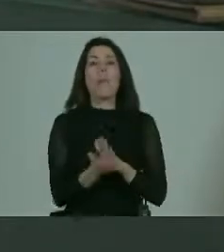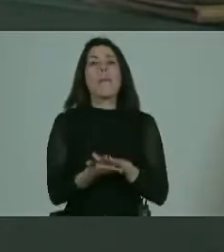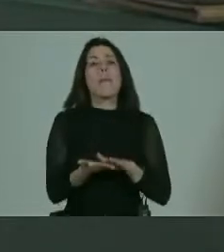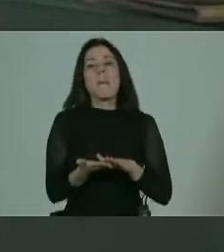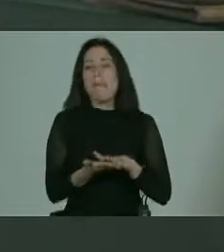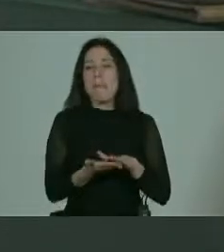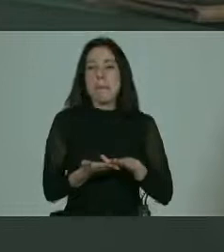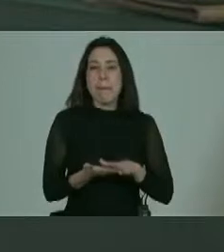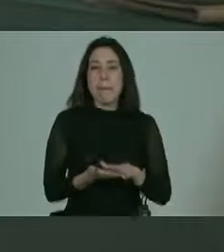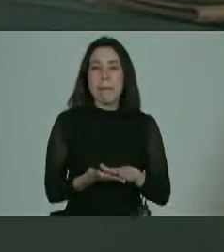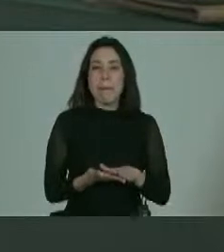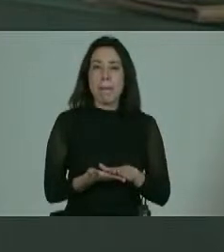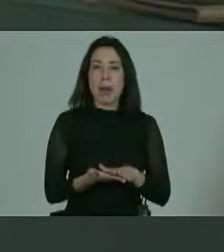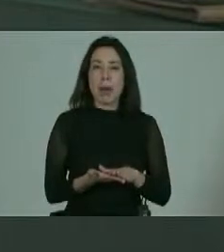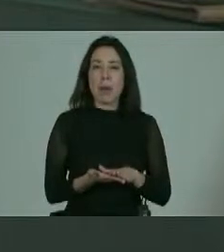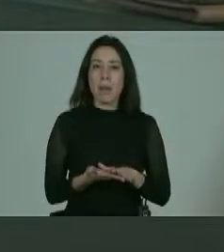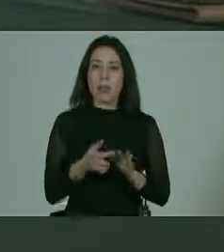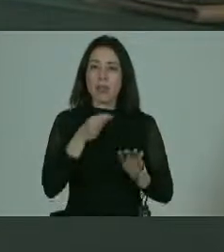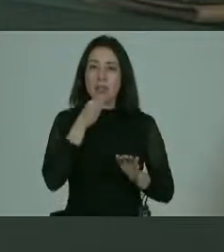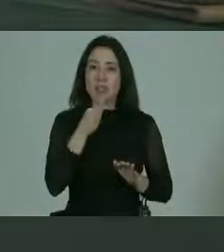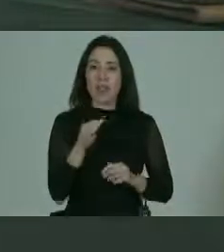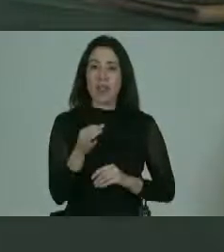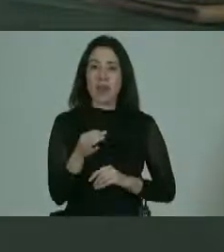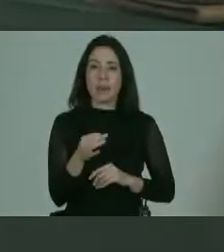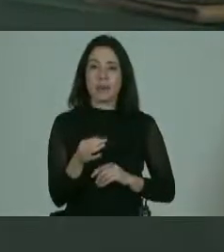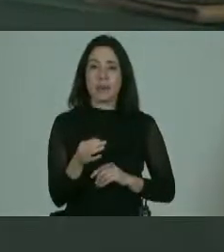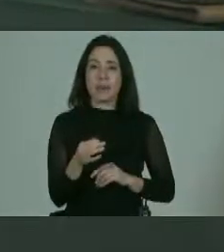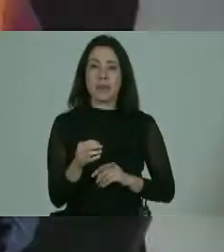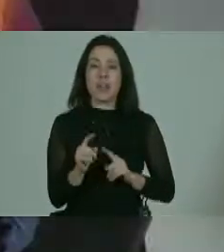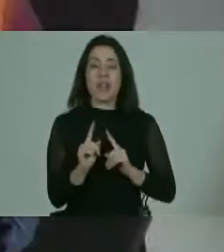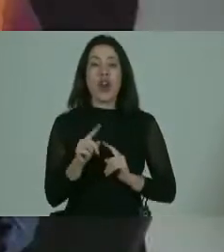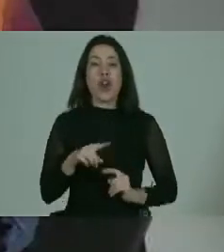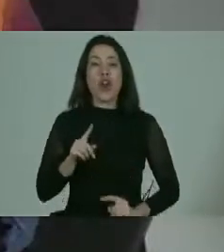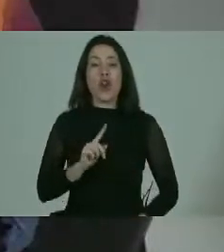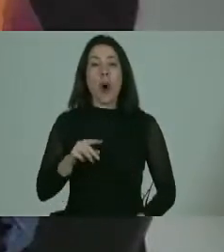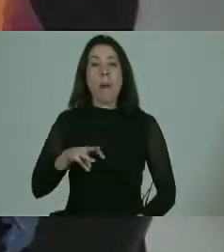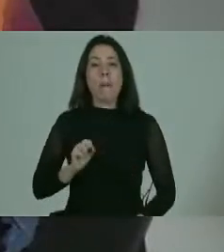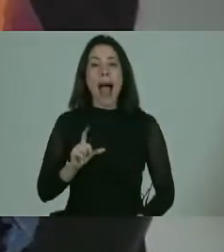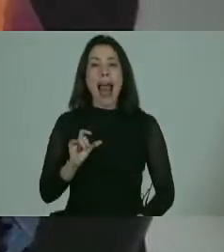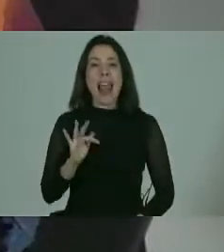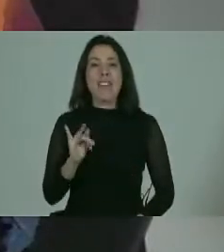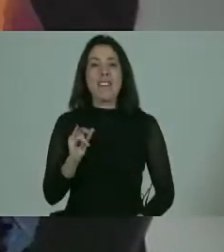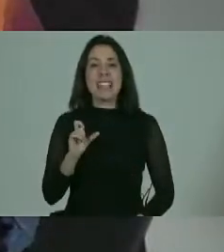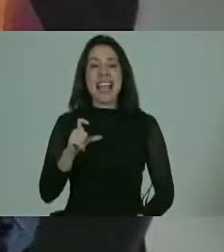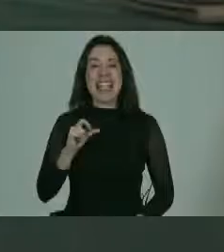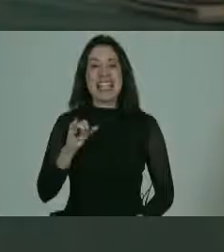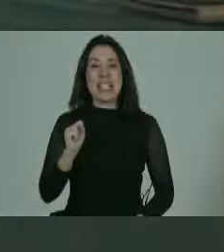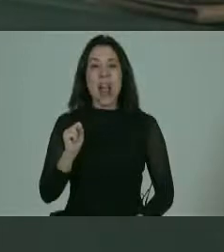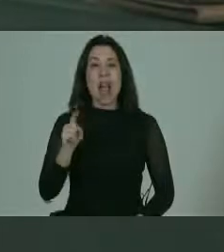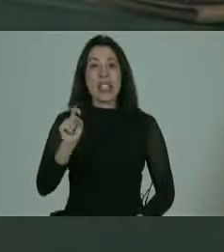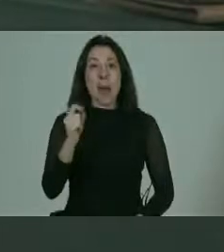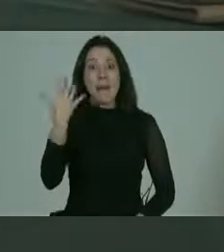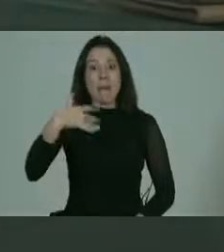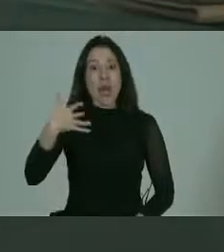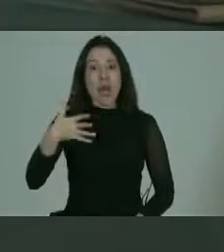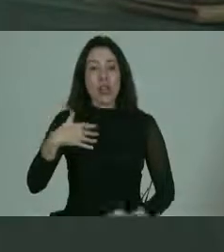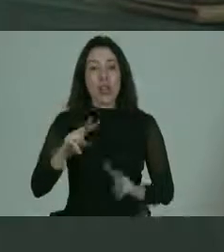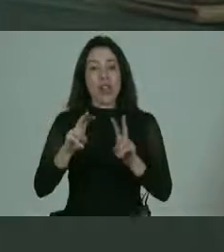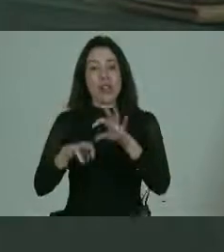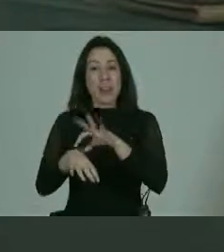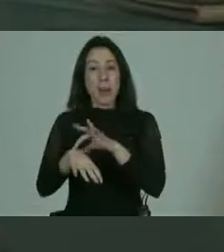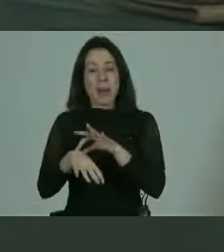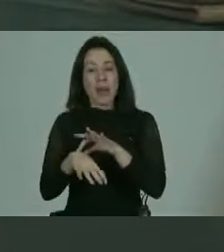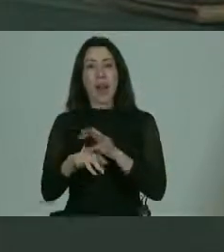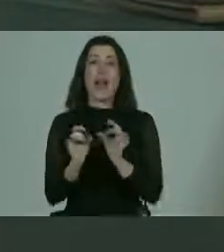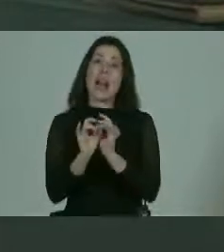la que se ha dicho de que el principio de no maleficencia era prioritario desde un punto de vista médica